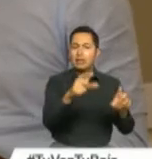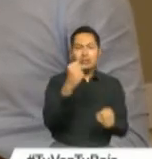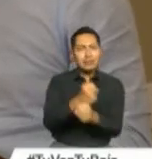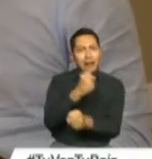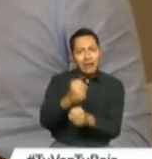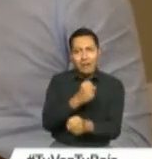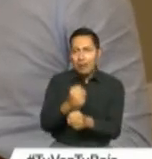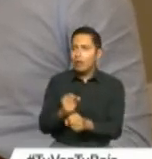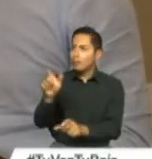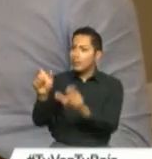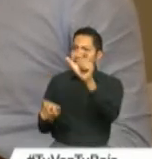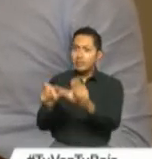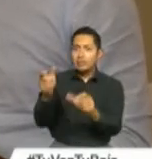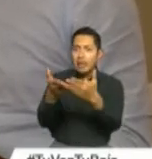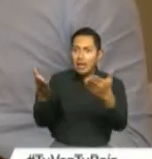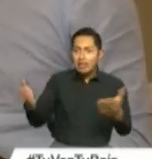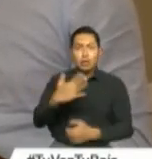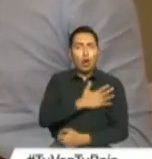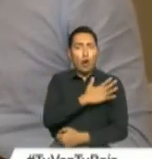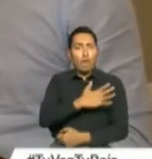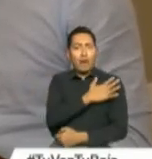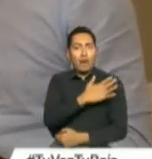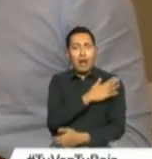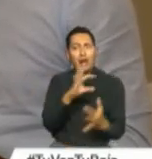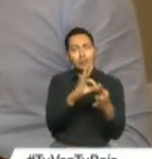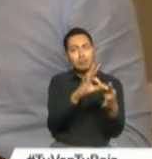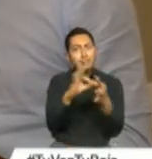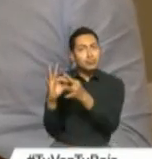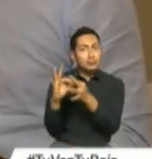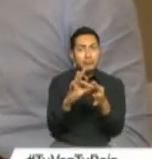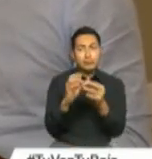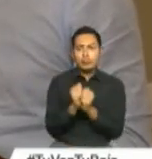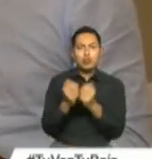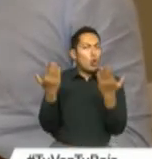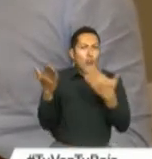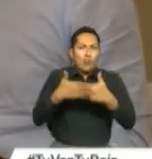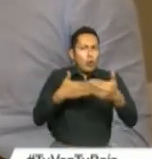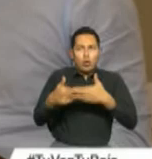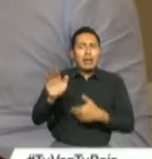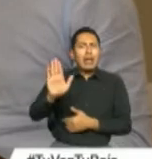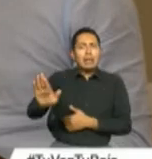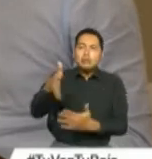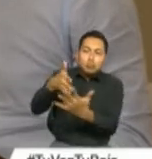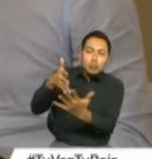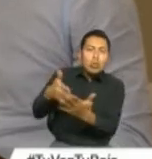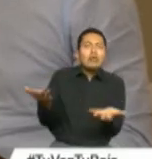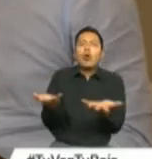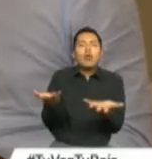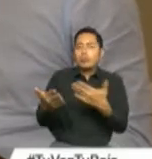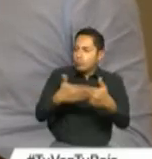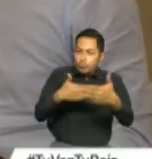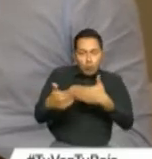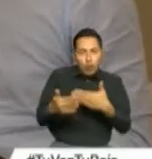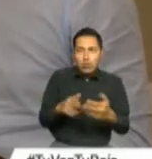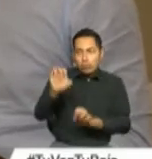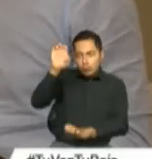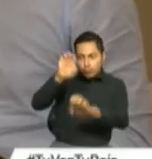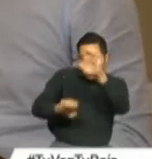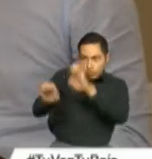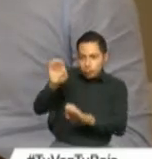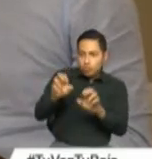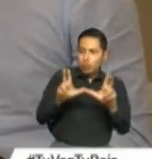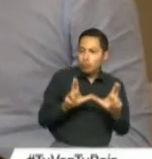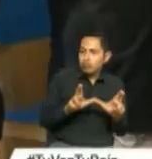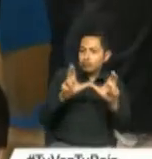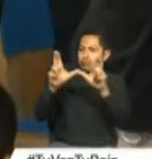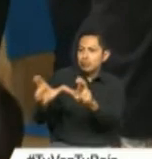de los trabajadores, independientemente de cómo hayan adquirido sus conocimientos, contribuirá a cerrar estas brechas de